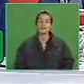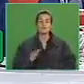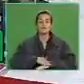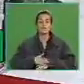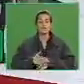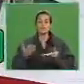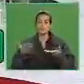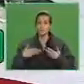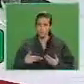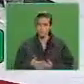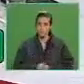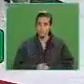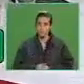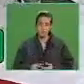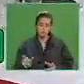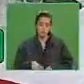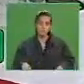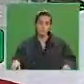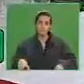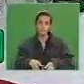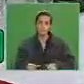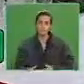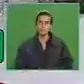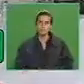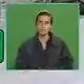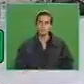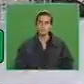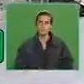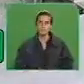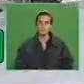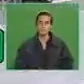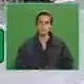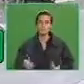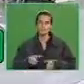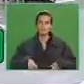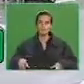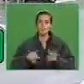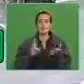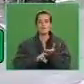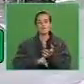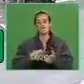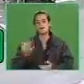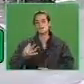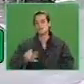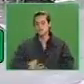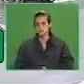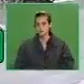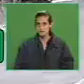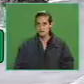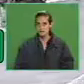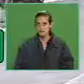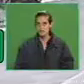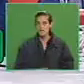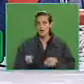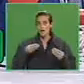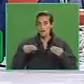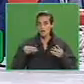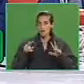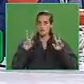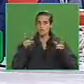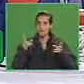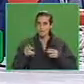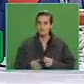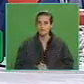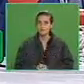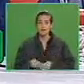dado ese espacio, que fue un espacio de la verdad, de la ética nueva,